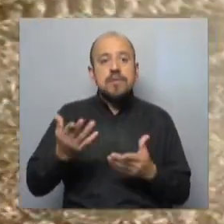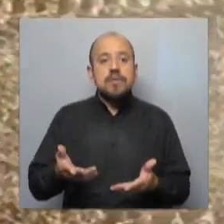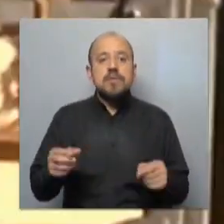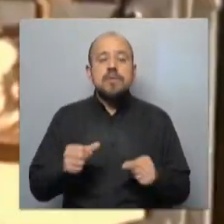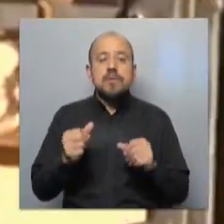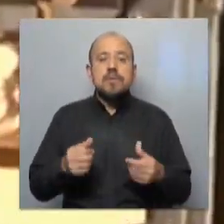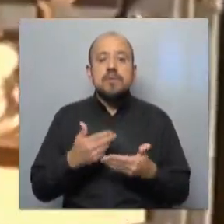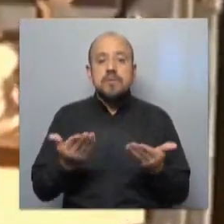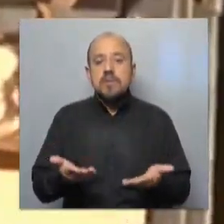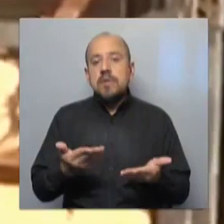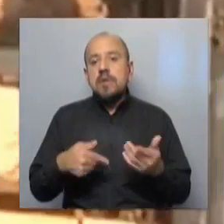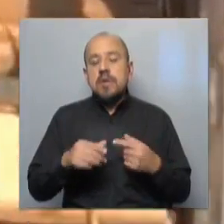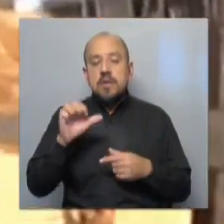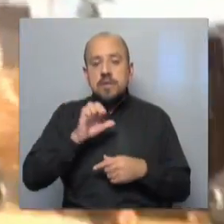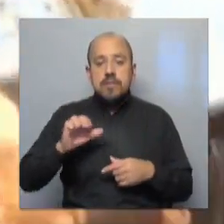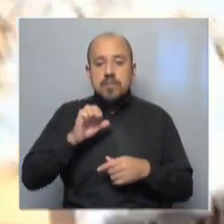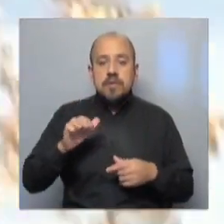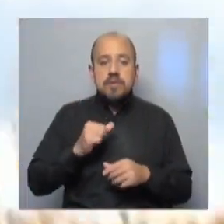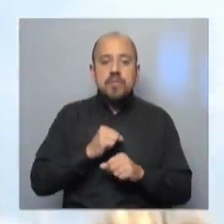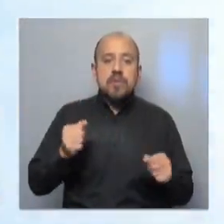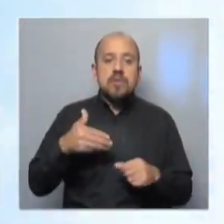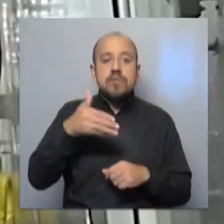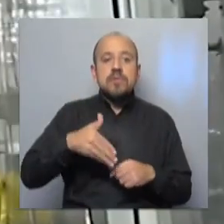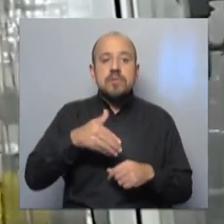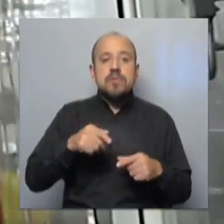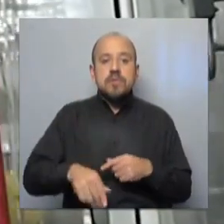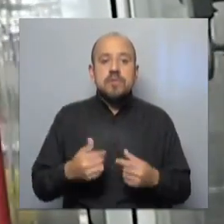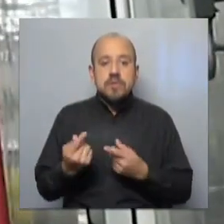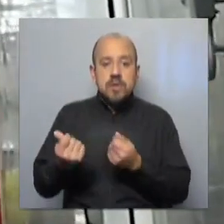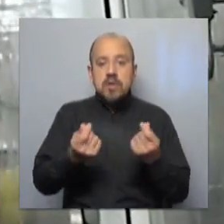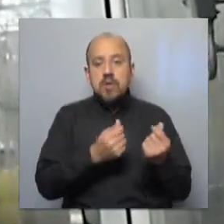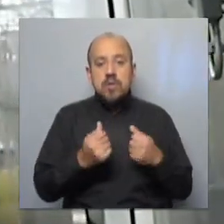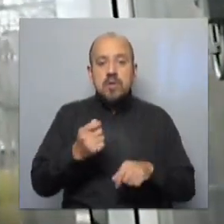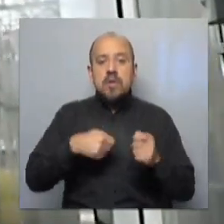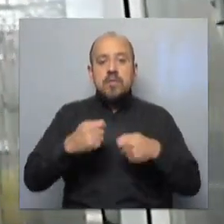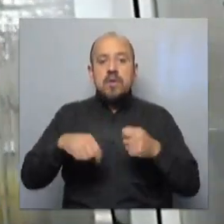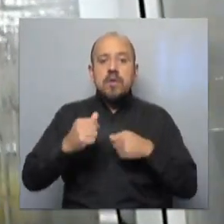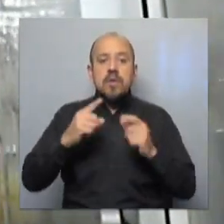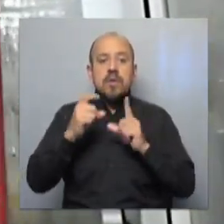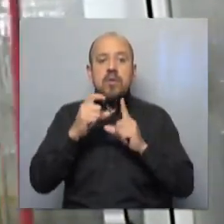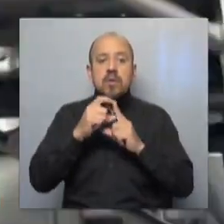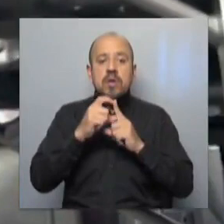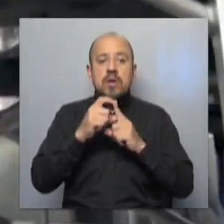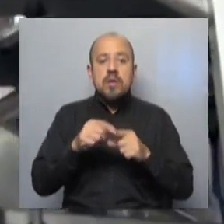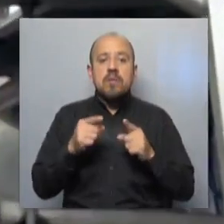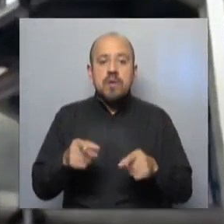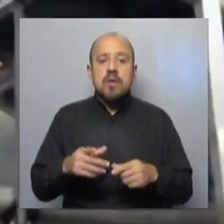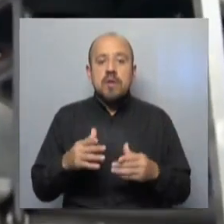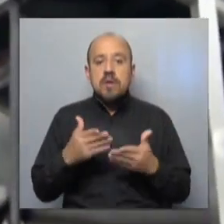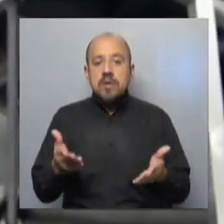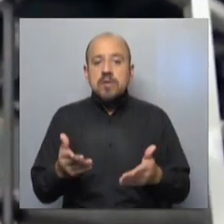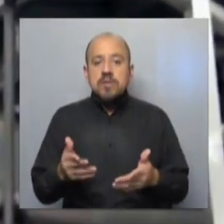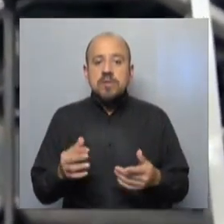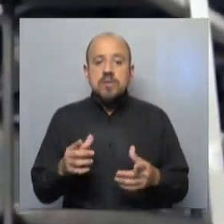condiciones para que las grandes empresas participen del mercado de compra y venta de dólares lo que ayudaría a incrementar su valor sin